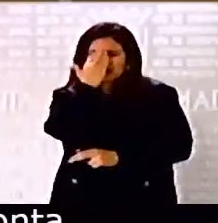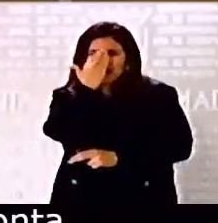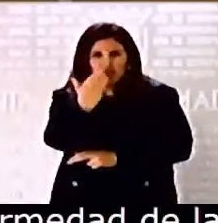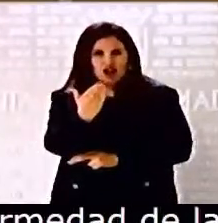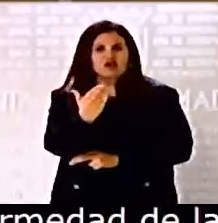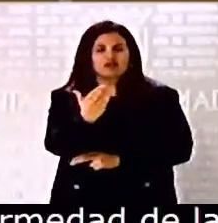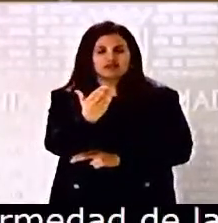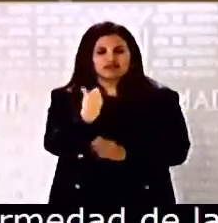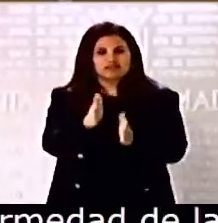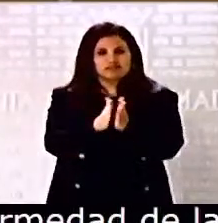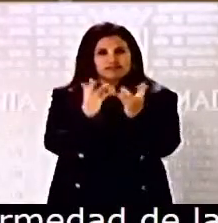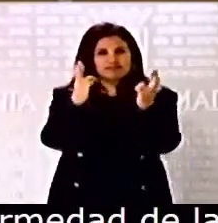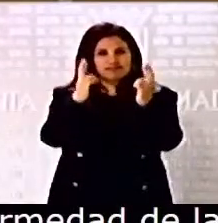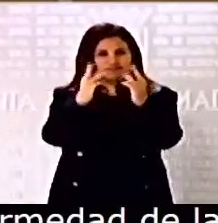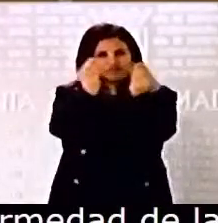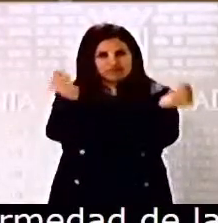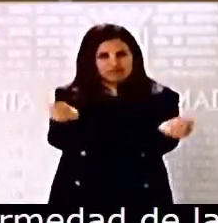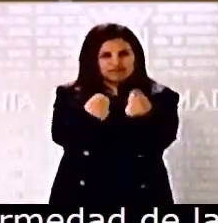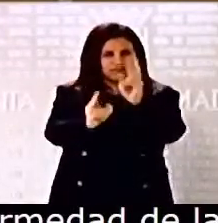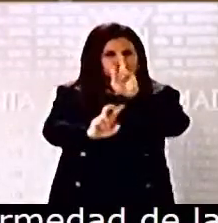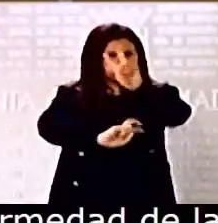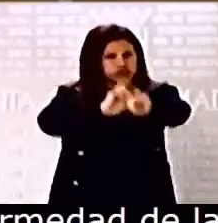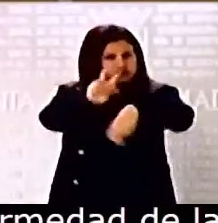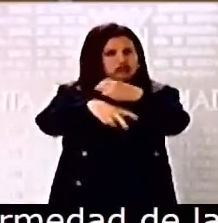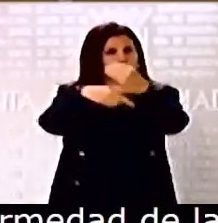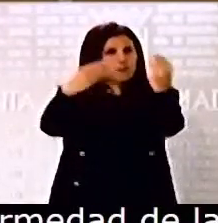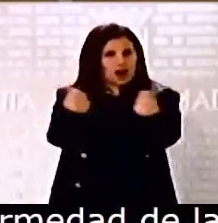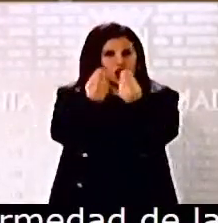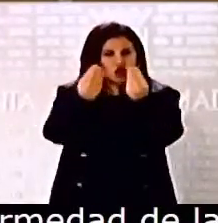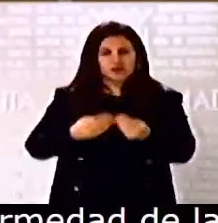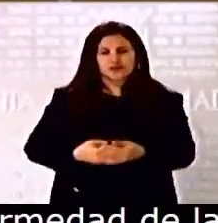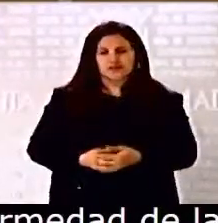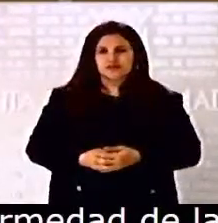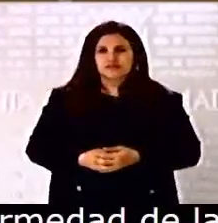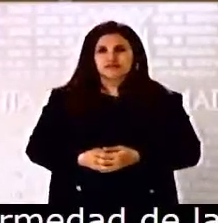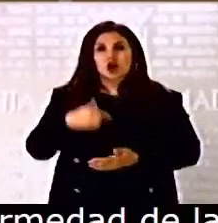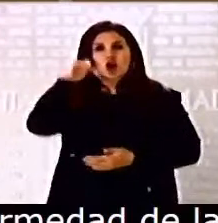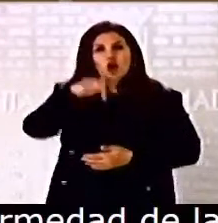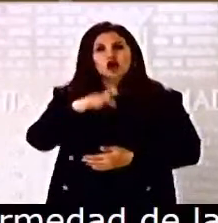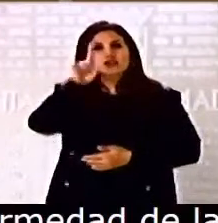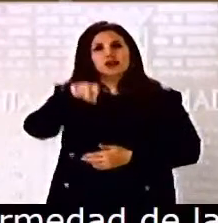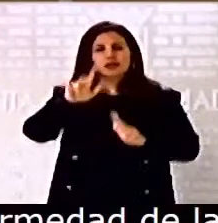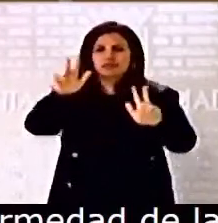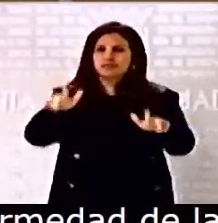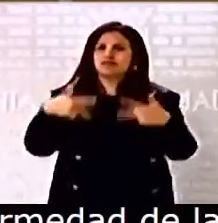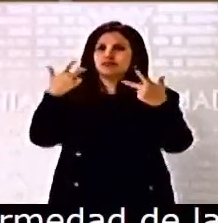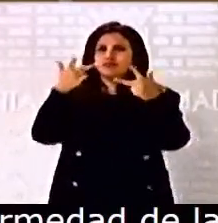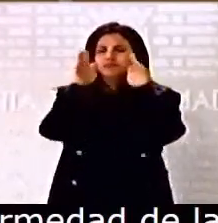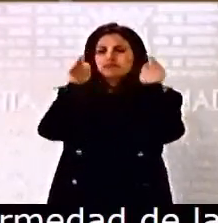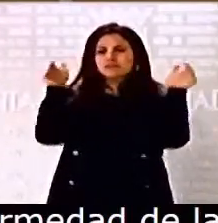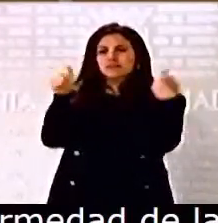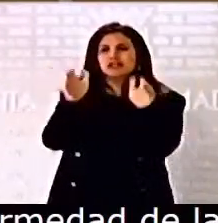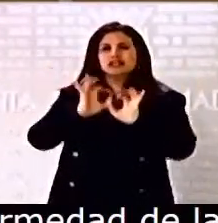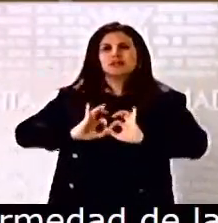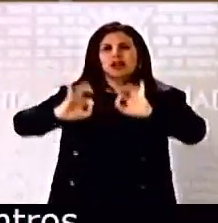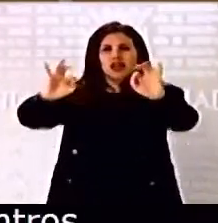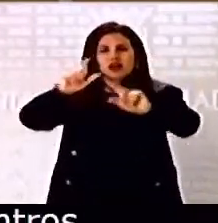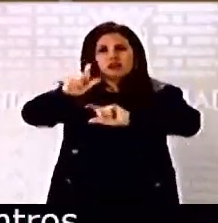que se recuperen y que se mejoren. Hoy me van a permitir que me dedique especialmente a los